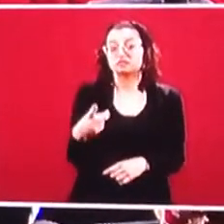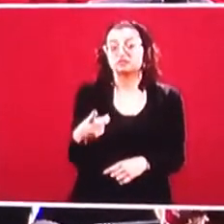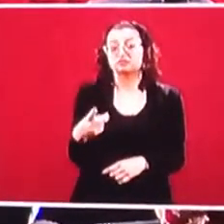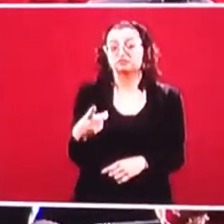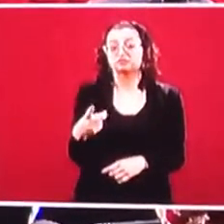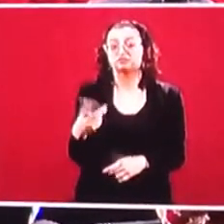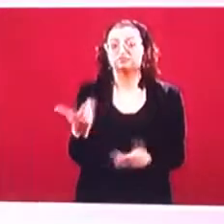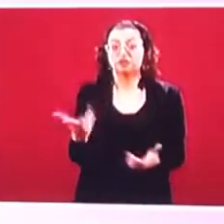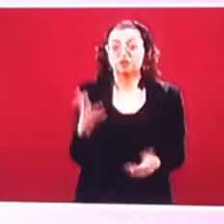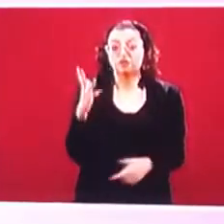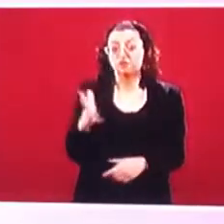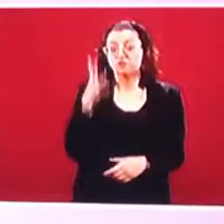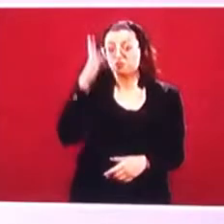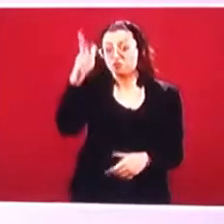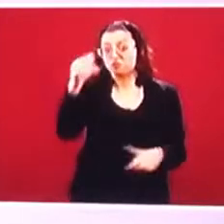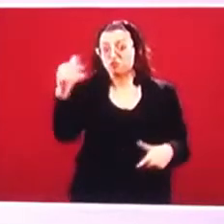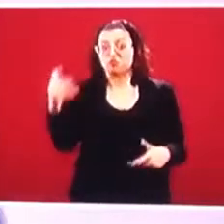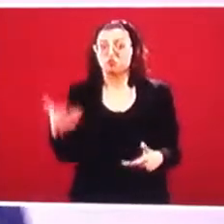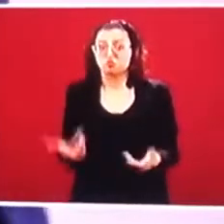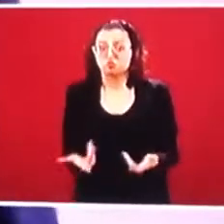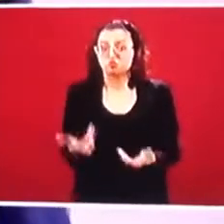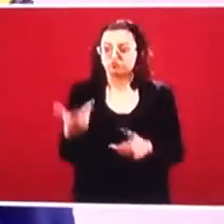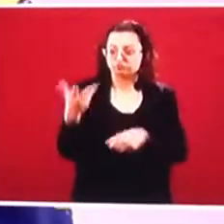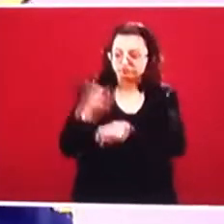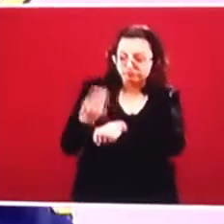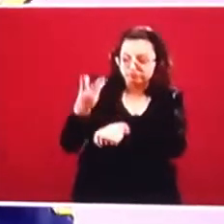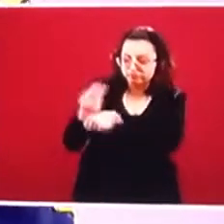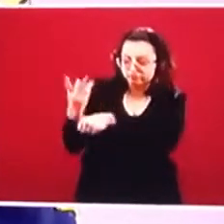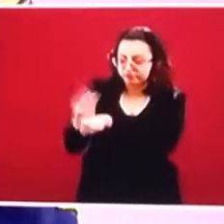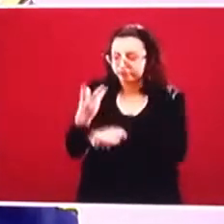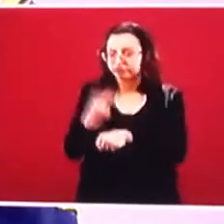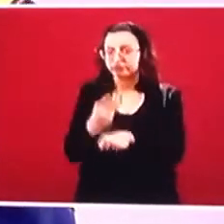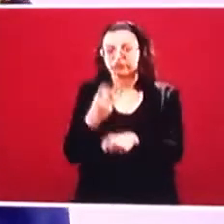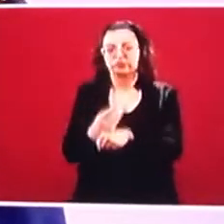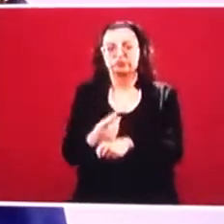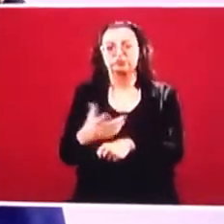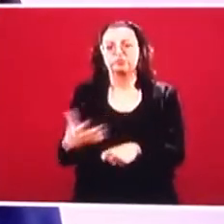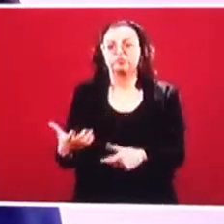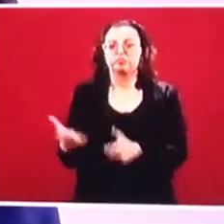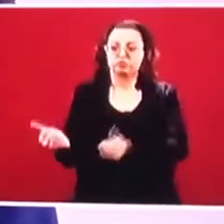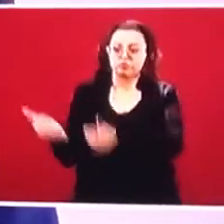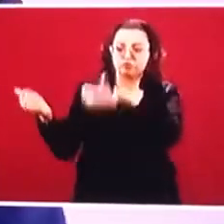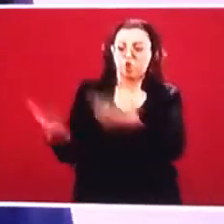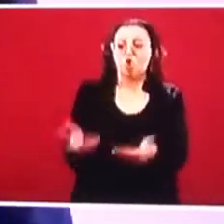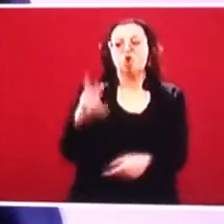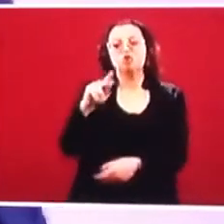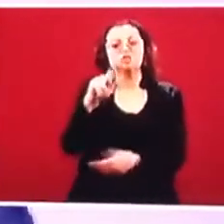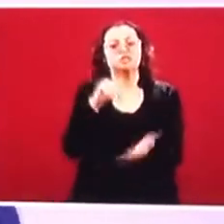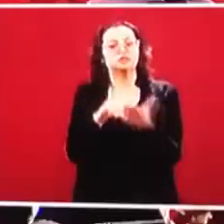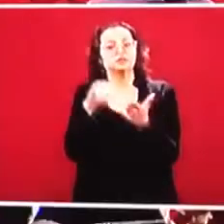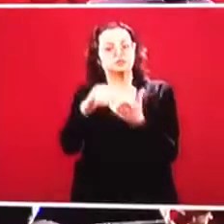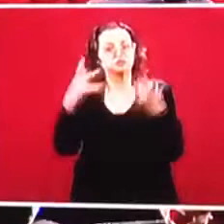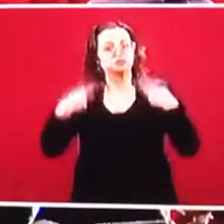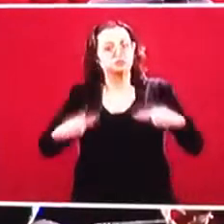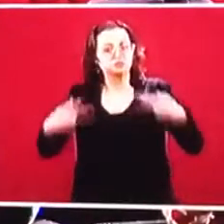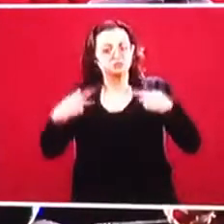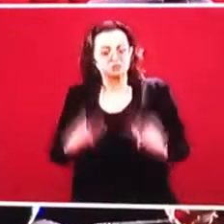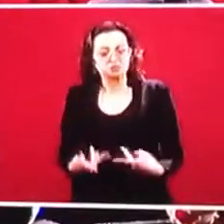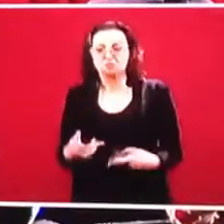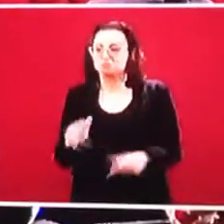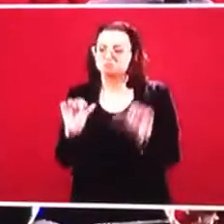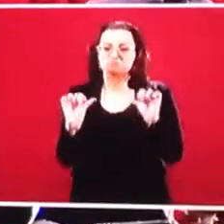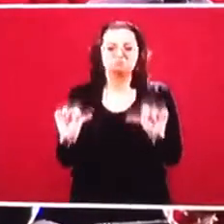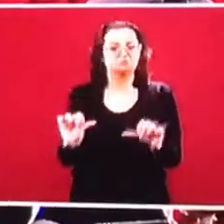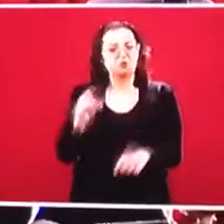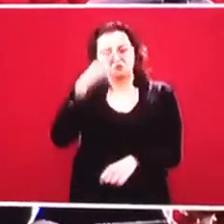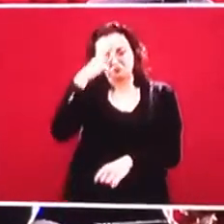que se le puso los farsantes de hoy y ayer. Así se llamó la columna y así se llamó la fotografía que subimos de esta